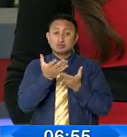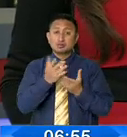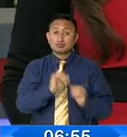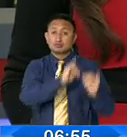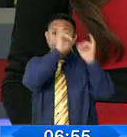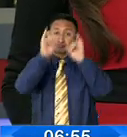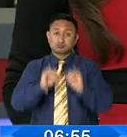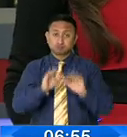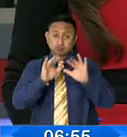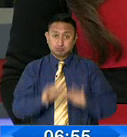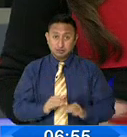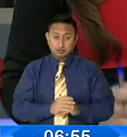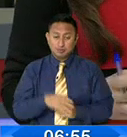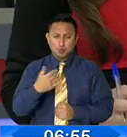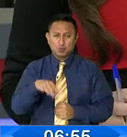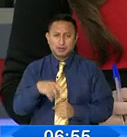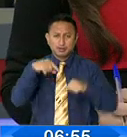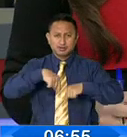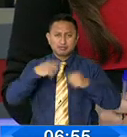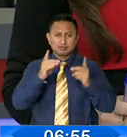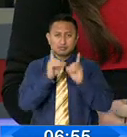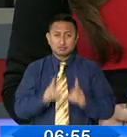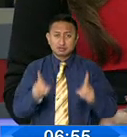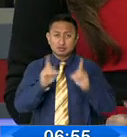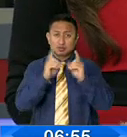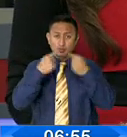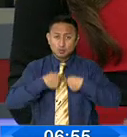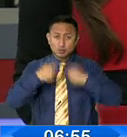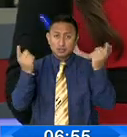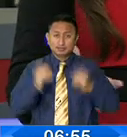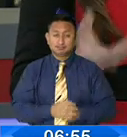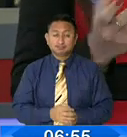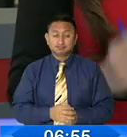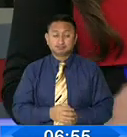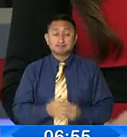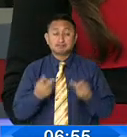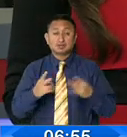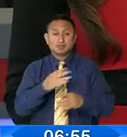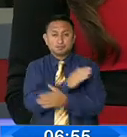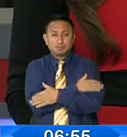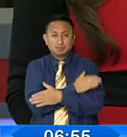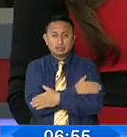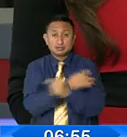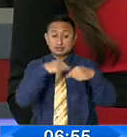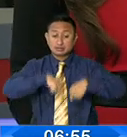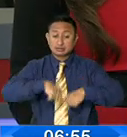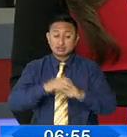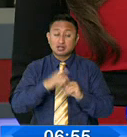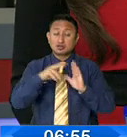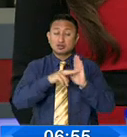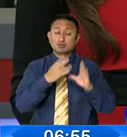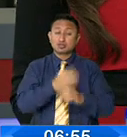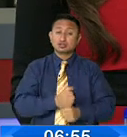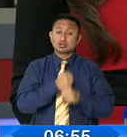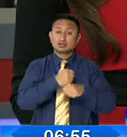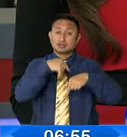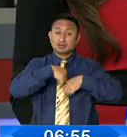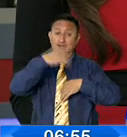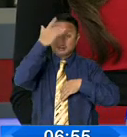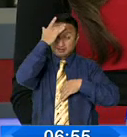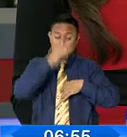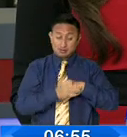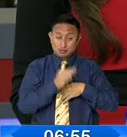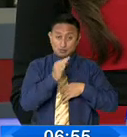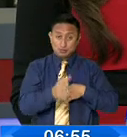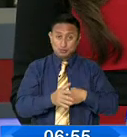Nacional Electoral para la promulgación de resultados. También felicitan por las medidas de bioseguridad para enfrentar la pandemia del